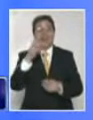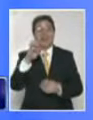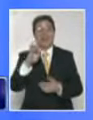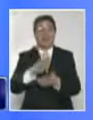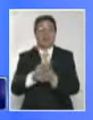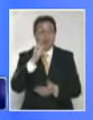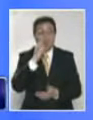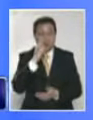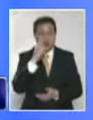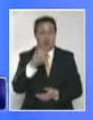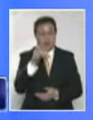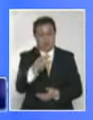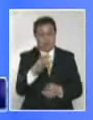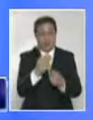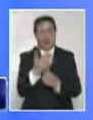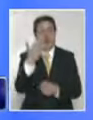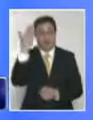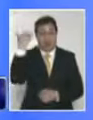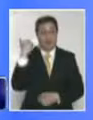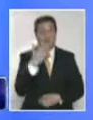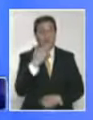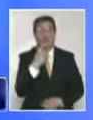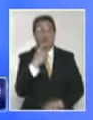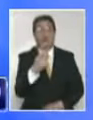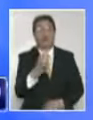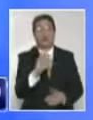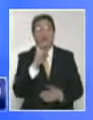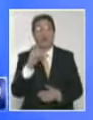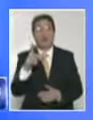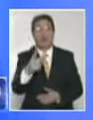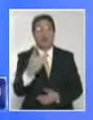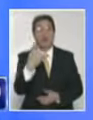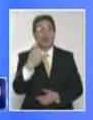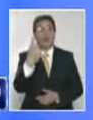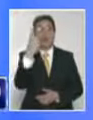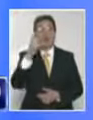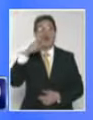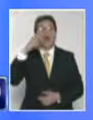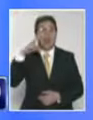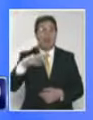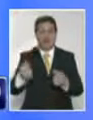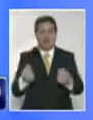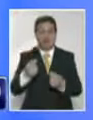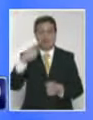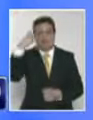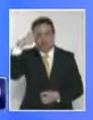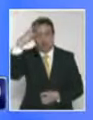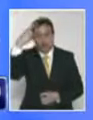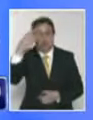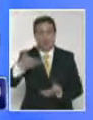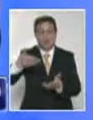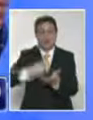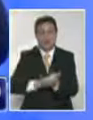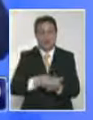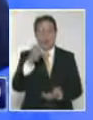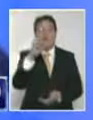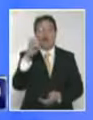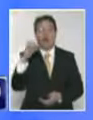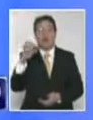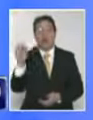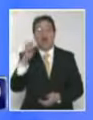esa época, y varias. Entonces, ¿Cuáles? Por ejemplo, mataron a un camionero en San Antonio, el papá de los Faraona que se suicidó